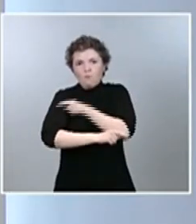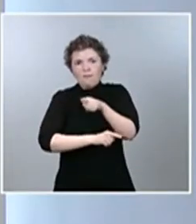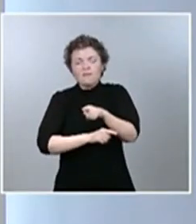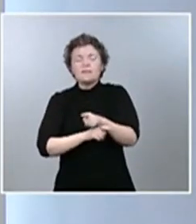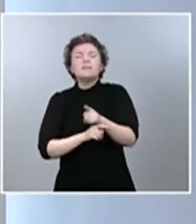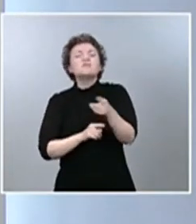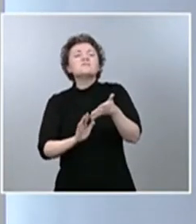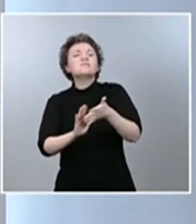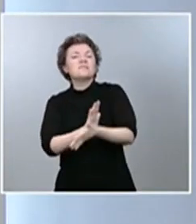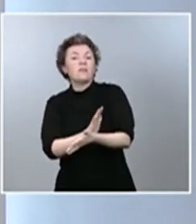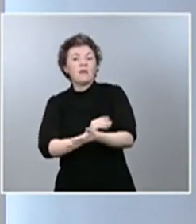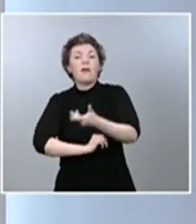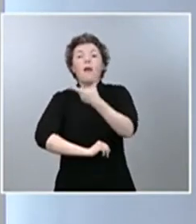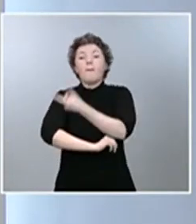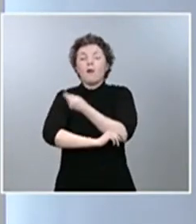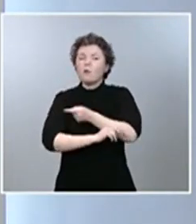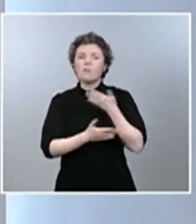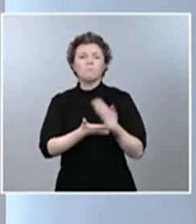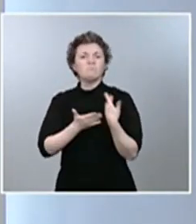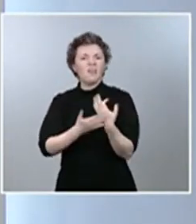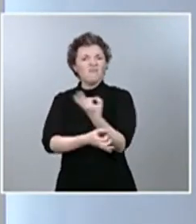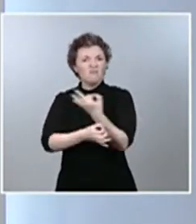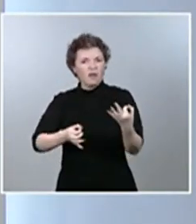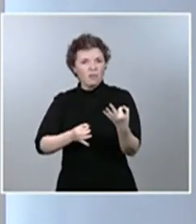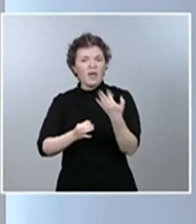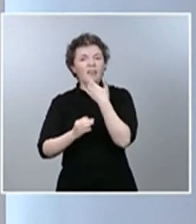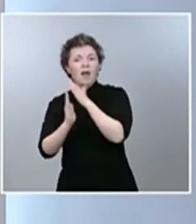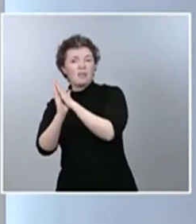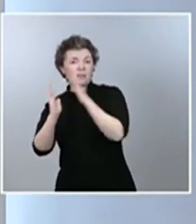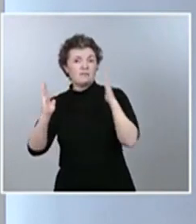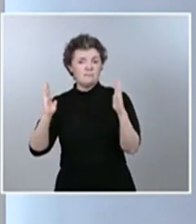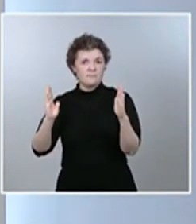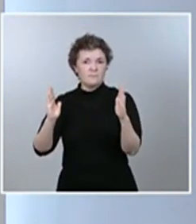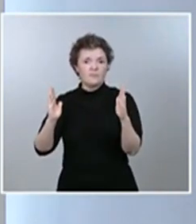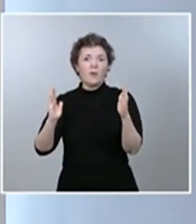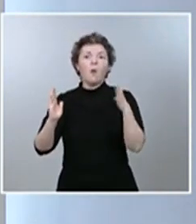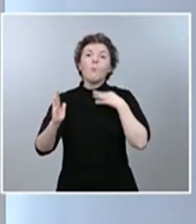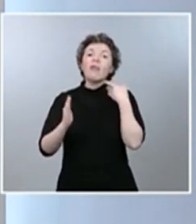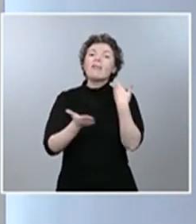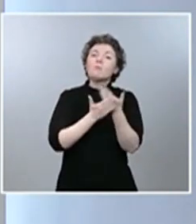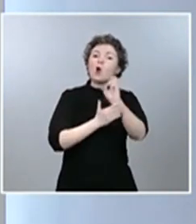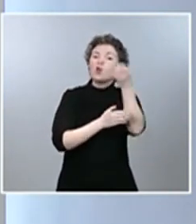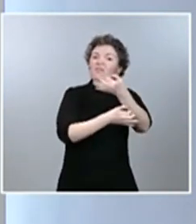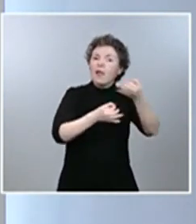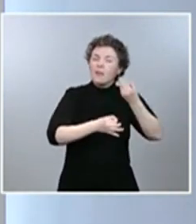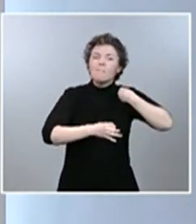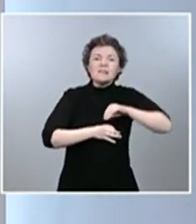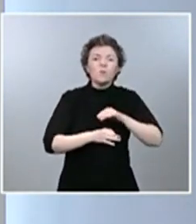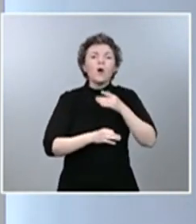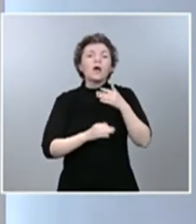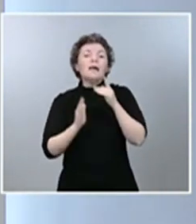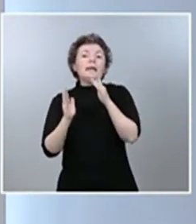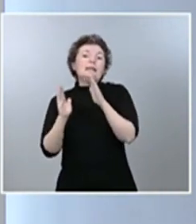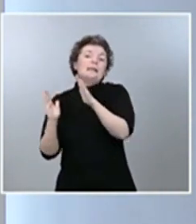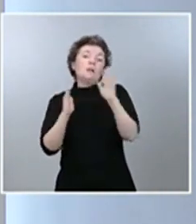Que la vacuna ha demostrado la eficacia a ese tramo de edad. Puede demostrar otra eficacia, también la misma, a partir del tramo siguiente, a partir